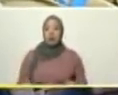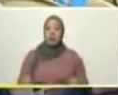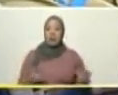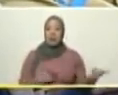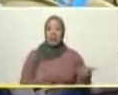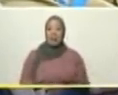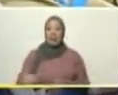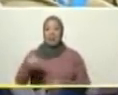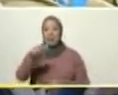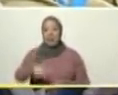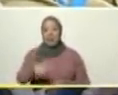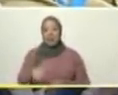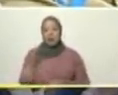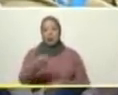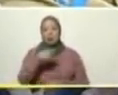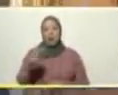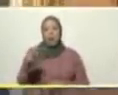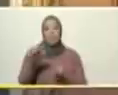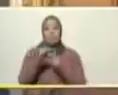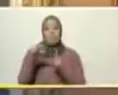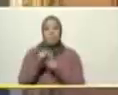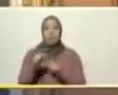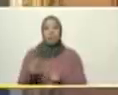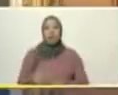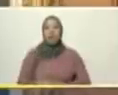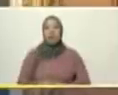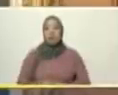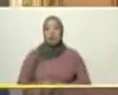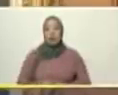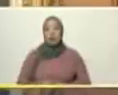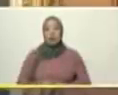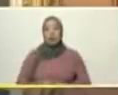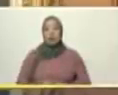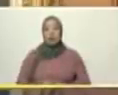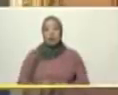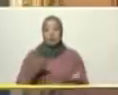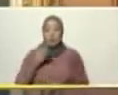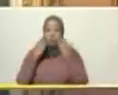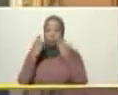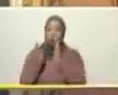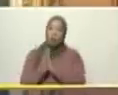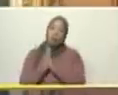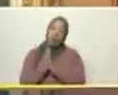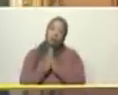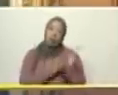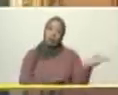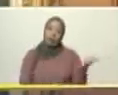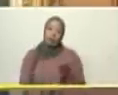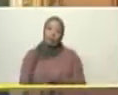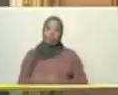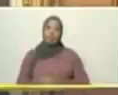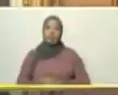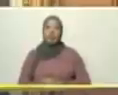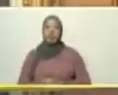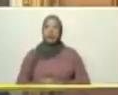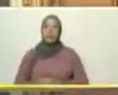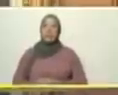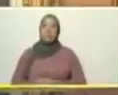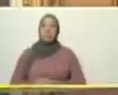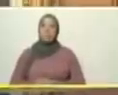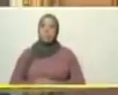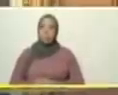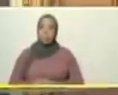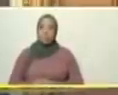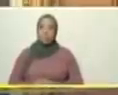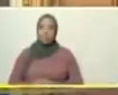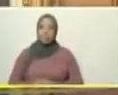Yo quisiera que tú recogieras la palabra de Daniel Arriaza, por favor, micrófono, que